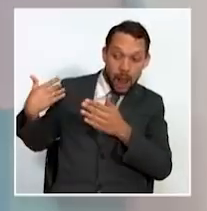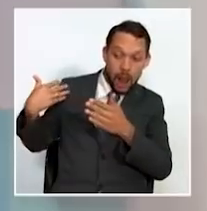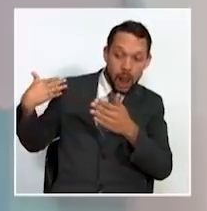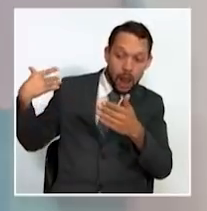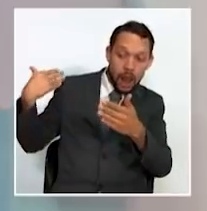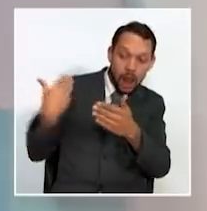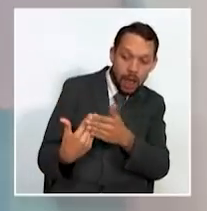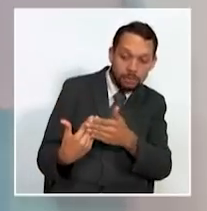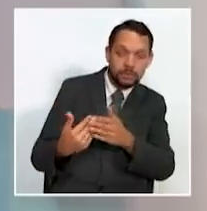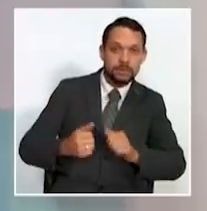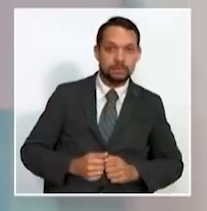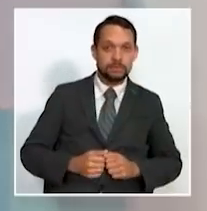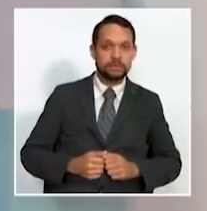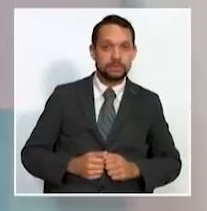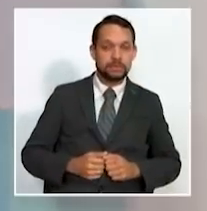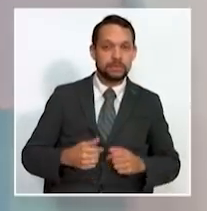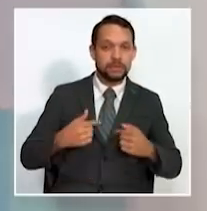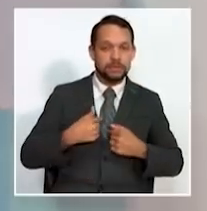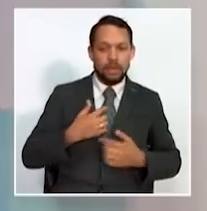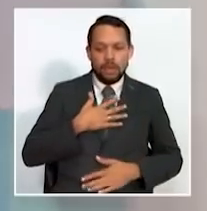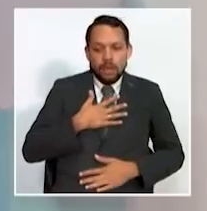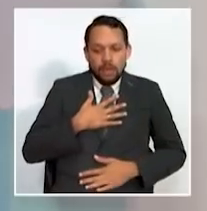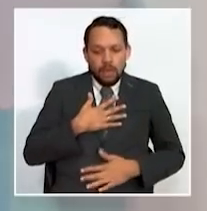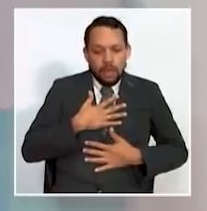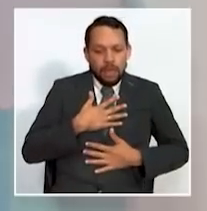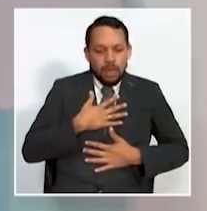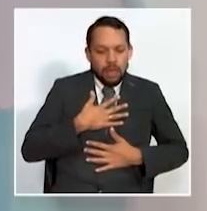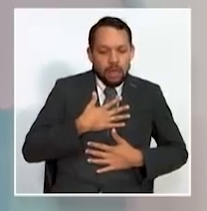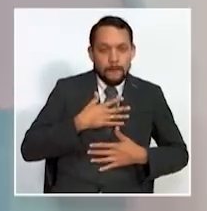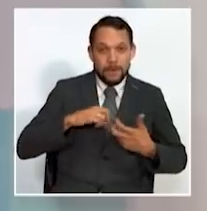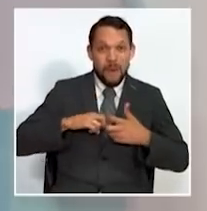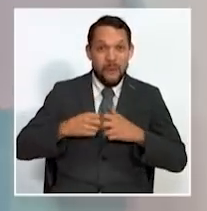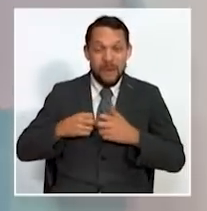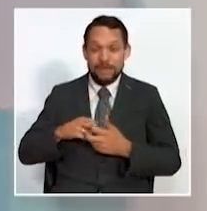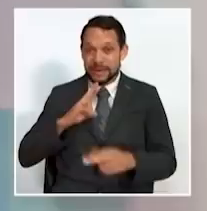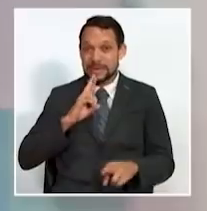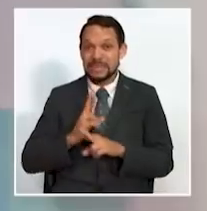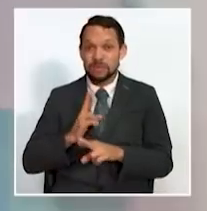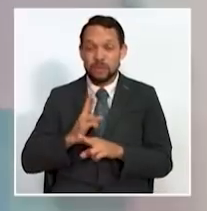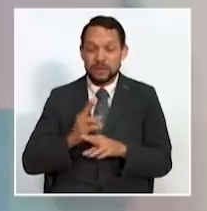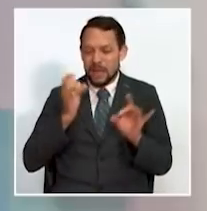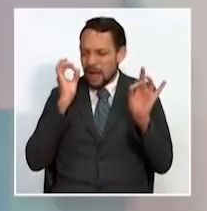que estoy con EPOC, que es una de las preguntas que vamos a responder ahora